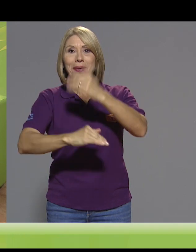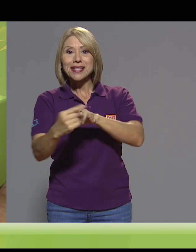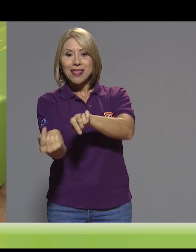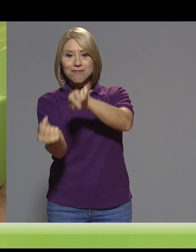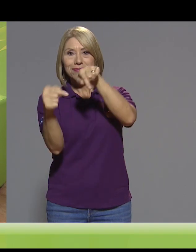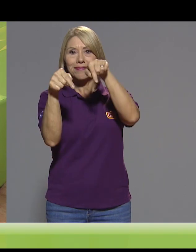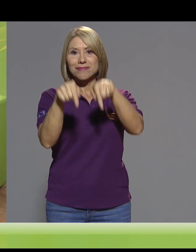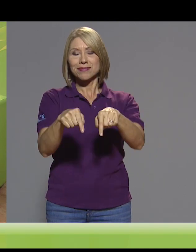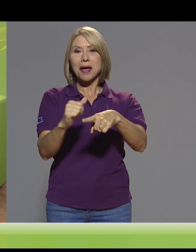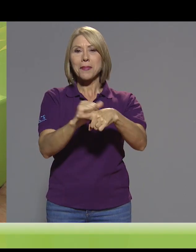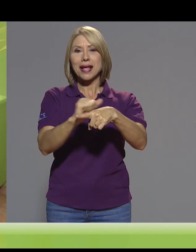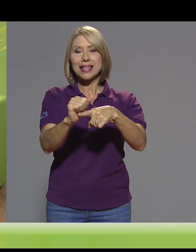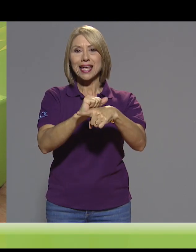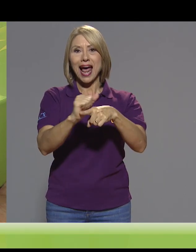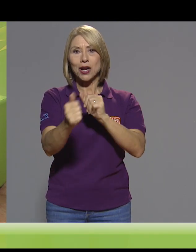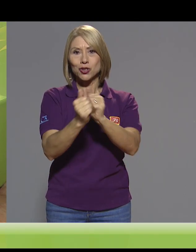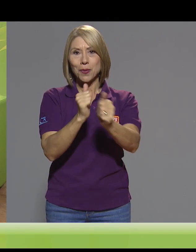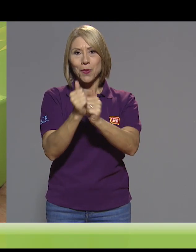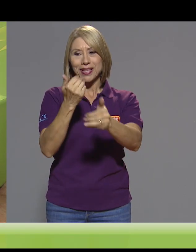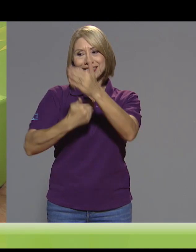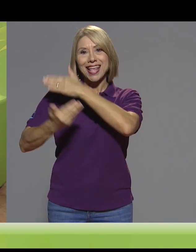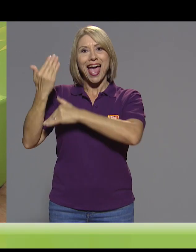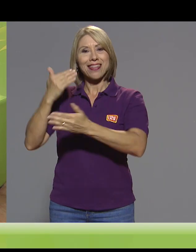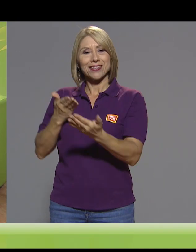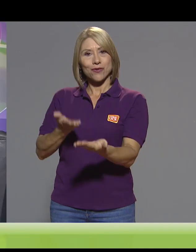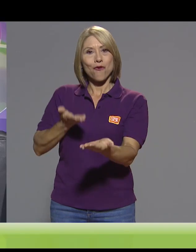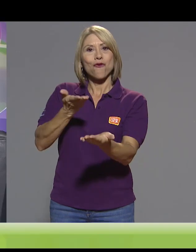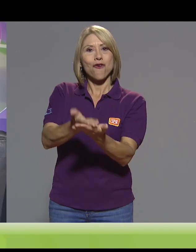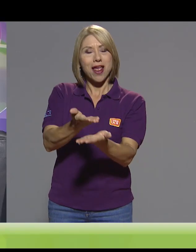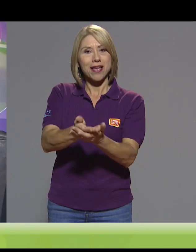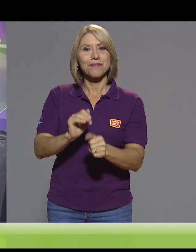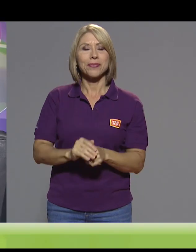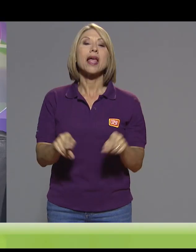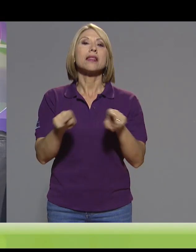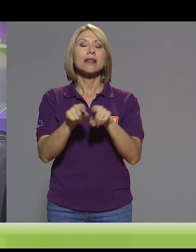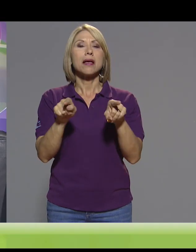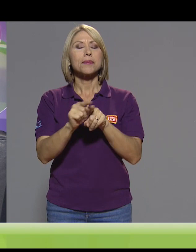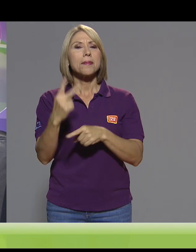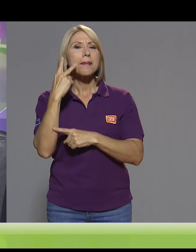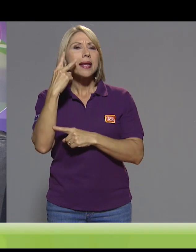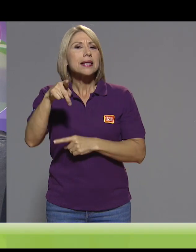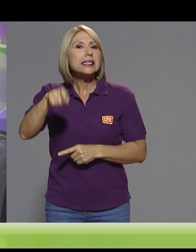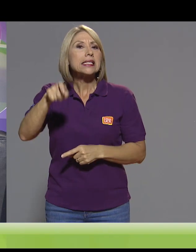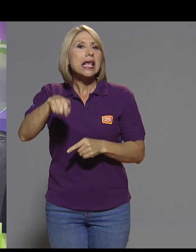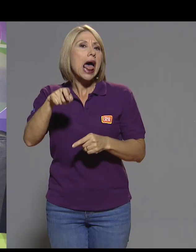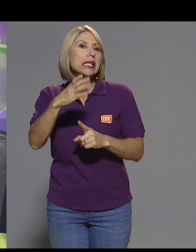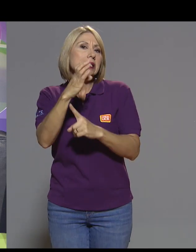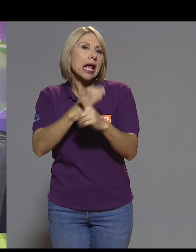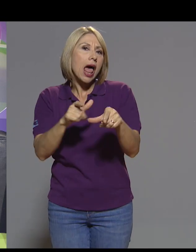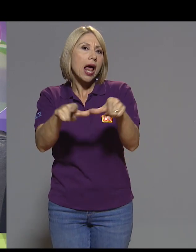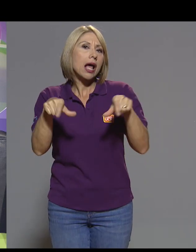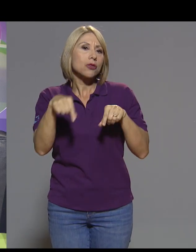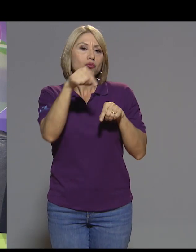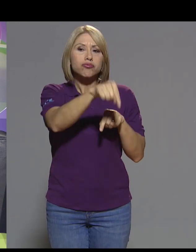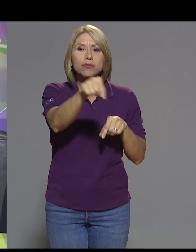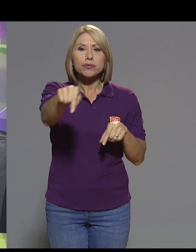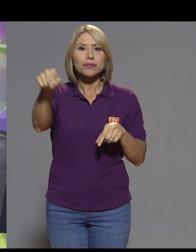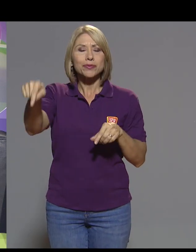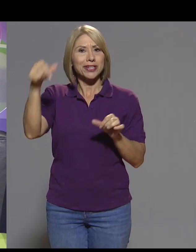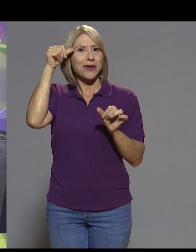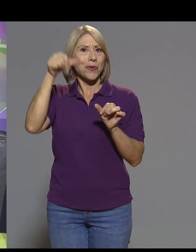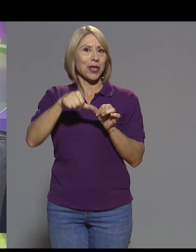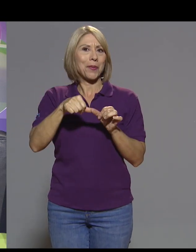los deportes que se llegaron a ofrecer este también ver las necesidades de cada cantón verdad acordémonos que no es que